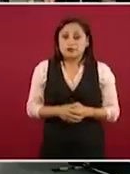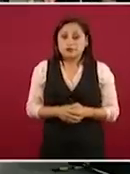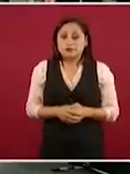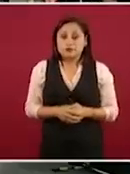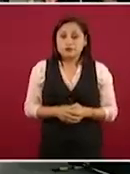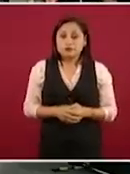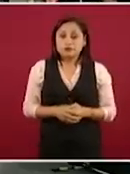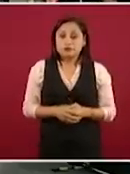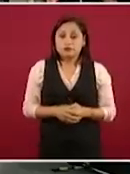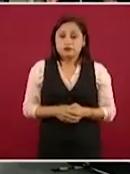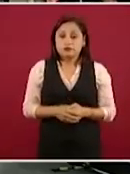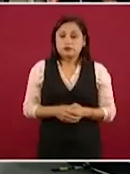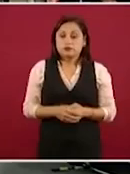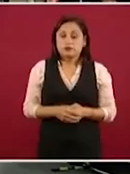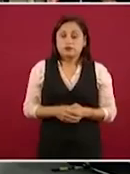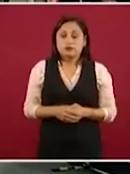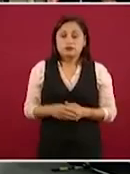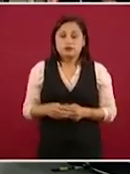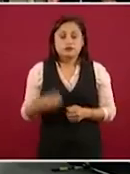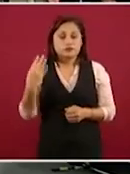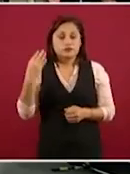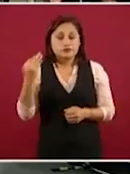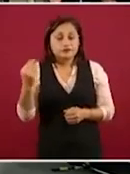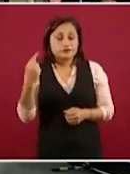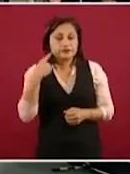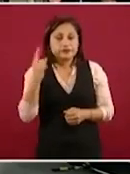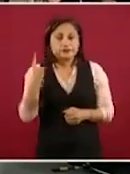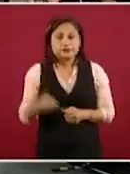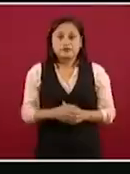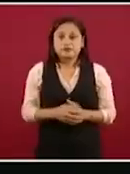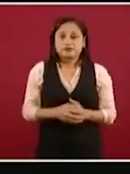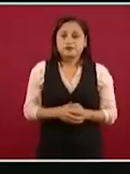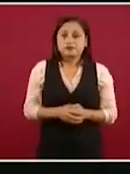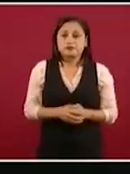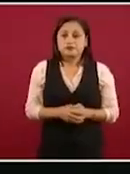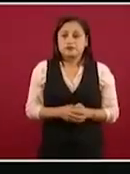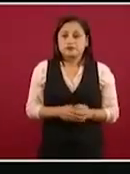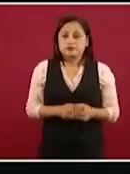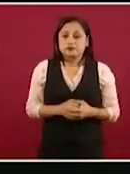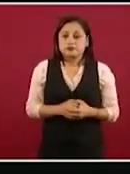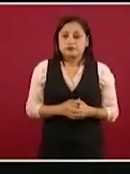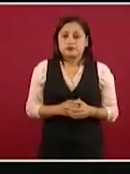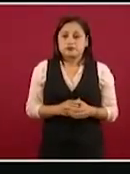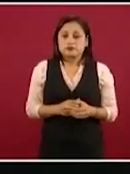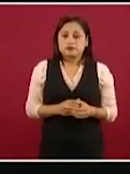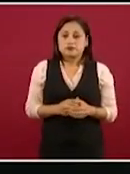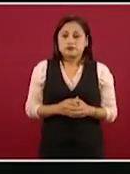detectados grupos, nombres de estos grupos que trafican las armas?